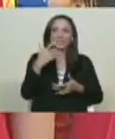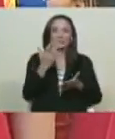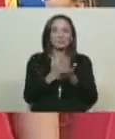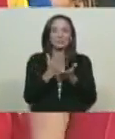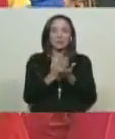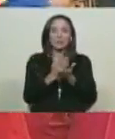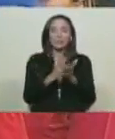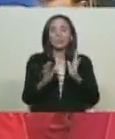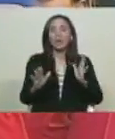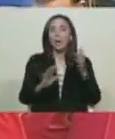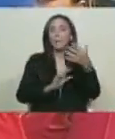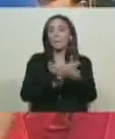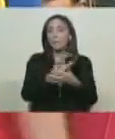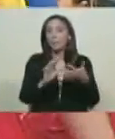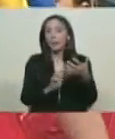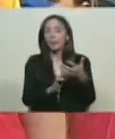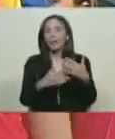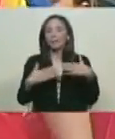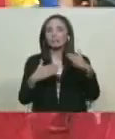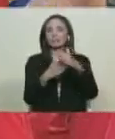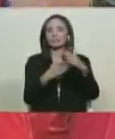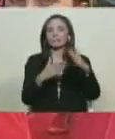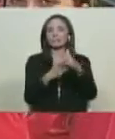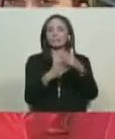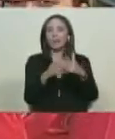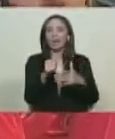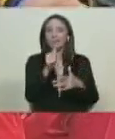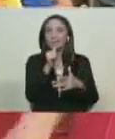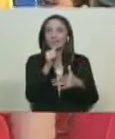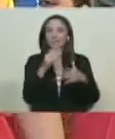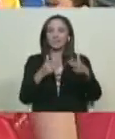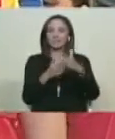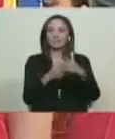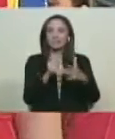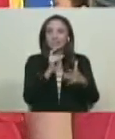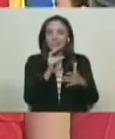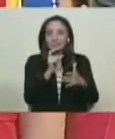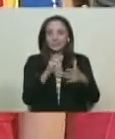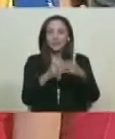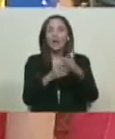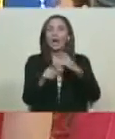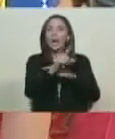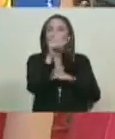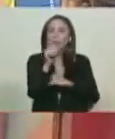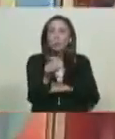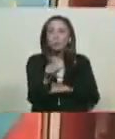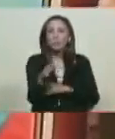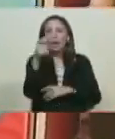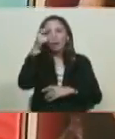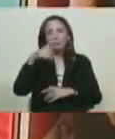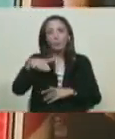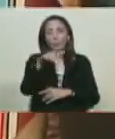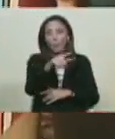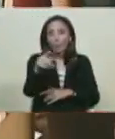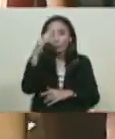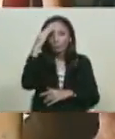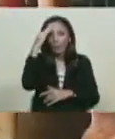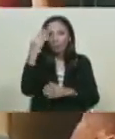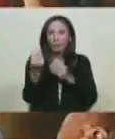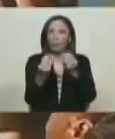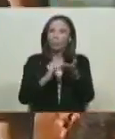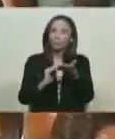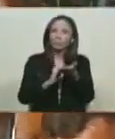circunstancia, cuando se tranque el juego de dominó, pregúntenle al pueblo, porque el pueblo es sabio. Y es importante ustedes, hermanos y